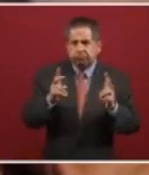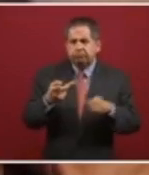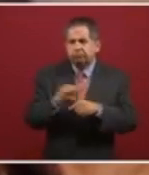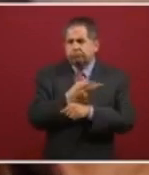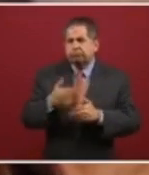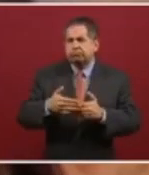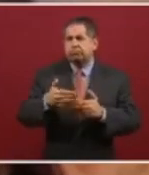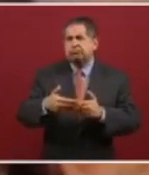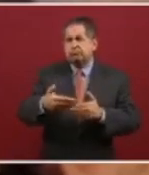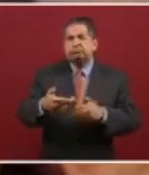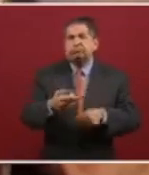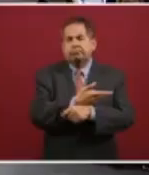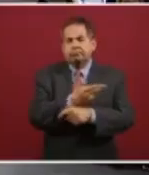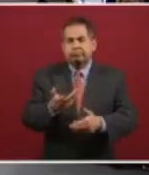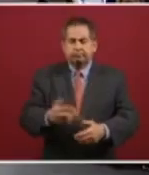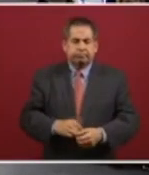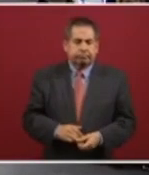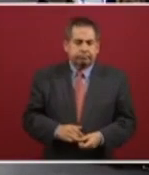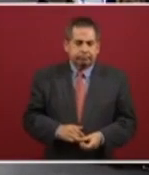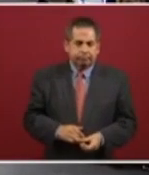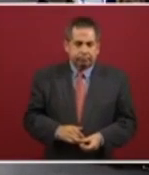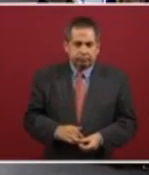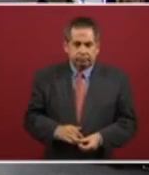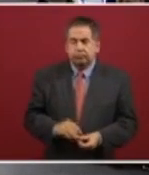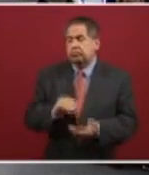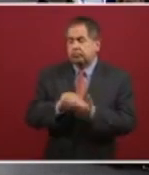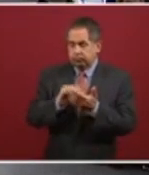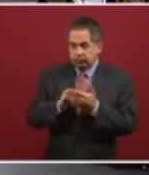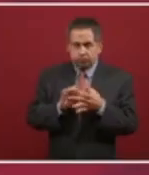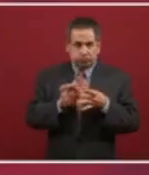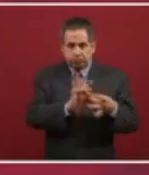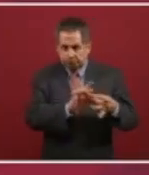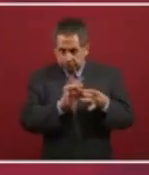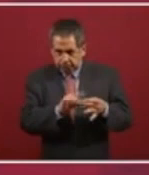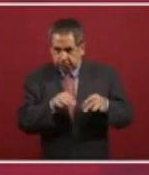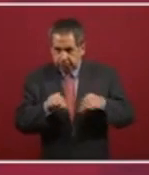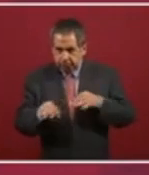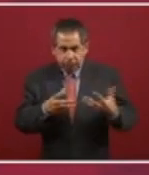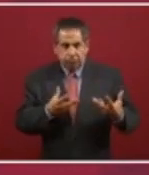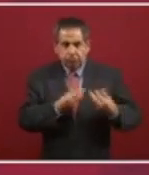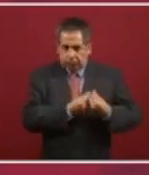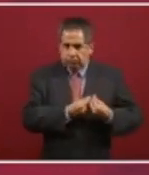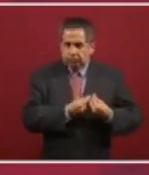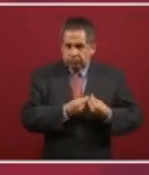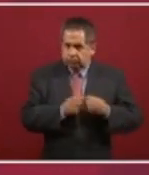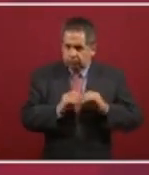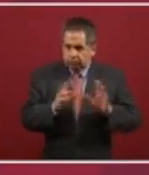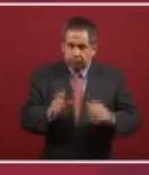de estos trabajos? Se está trabajando de manera conjunta, desde luego